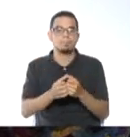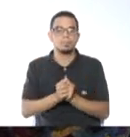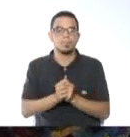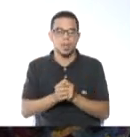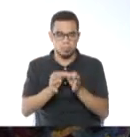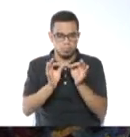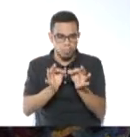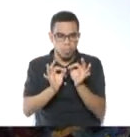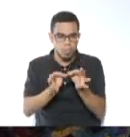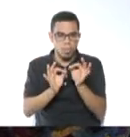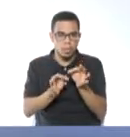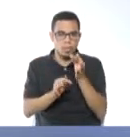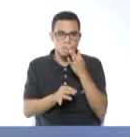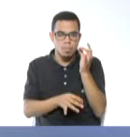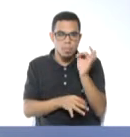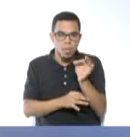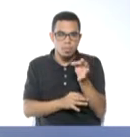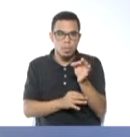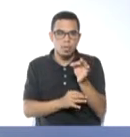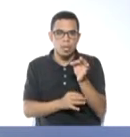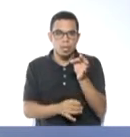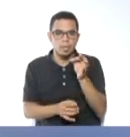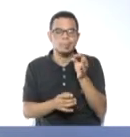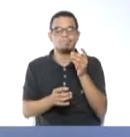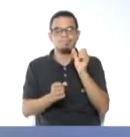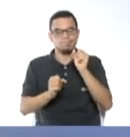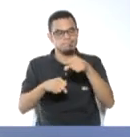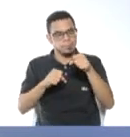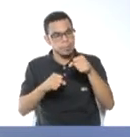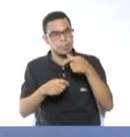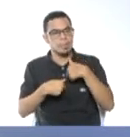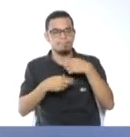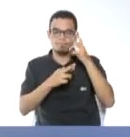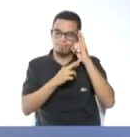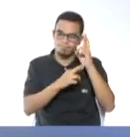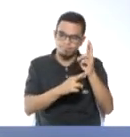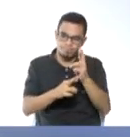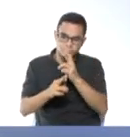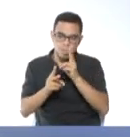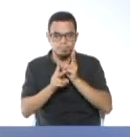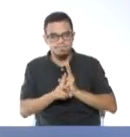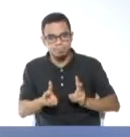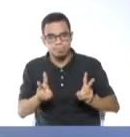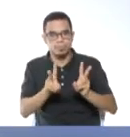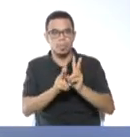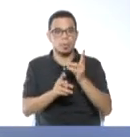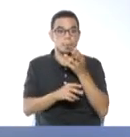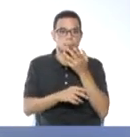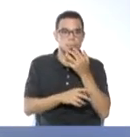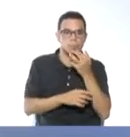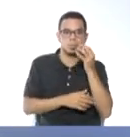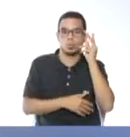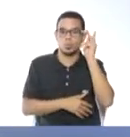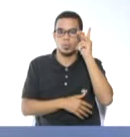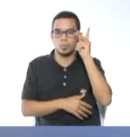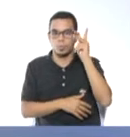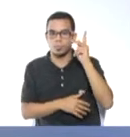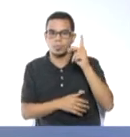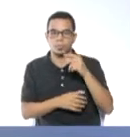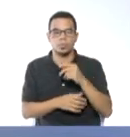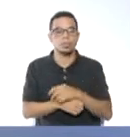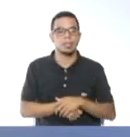plenamente en conciencia de que debe haber una corresponsabilidad, la corresponsabilidad que tenemos los docentes y las